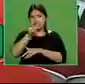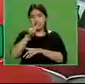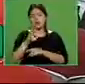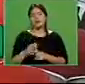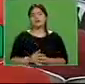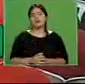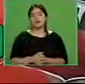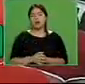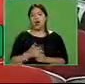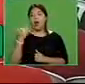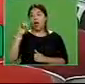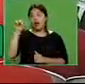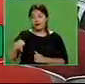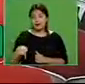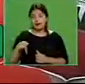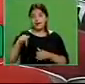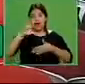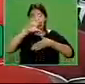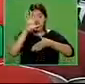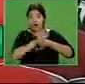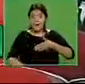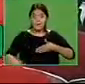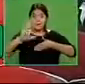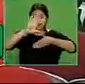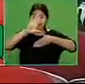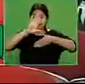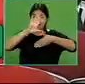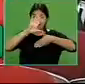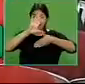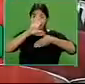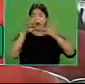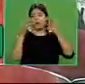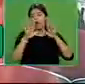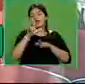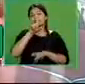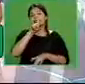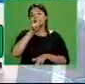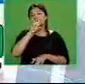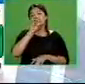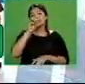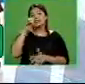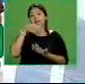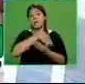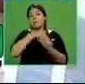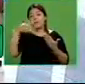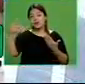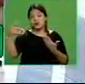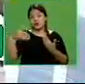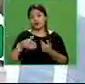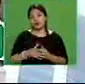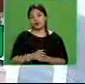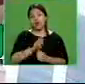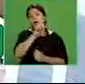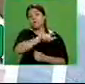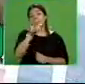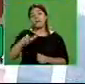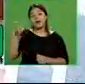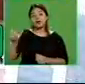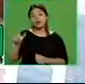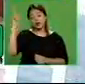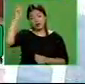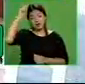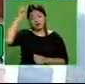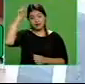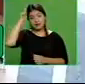1498, había en este continente nuestro americano cerca de 100 millones de personas de nuestros